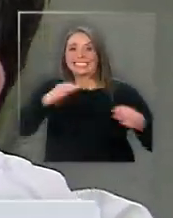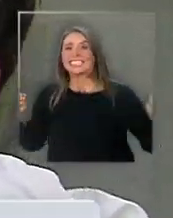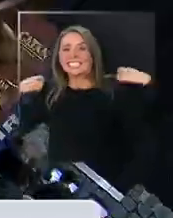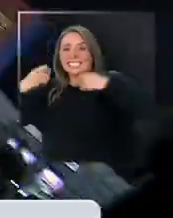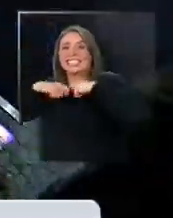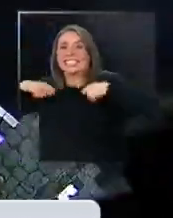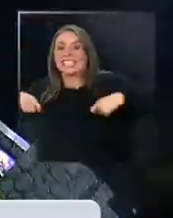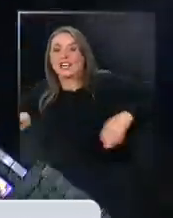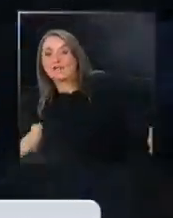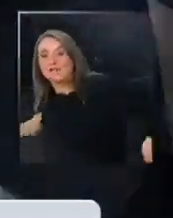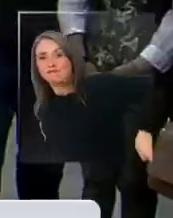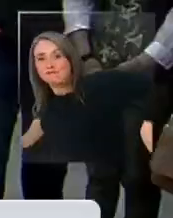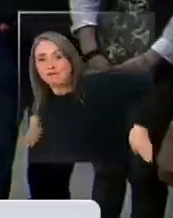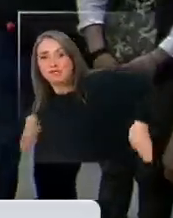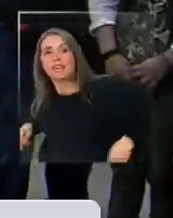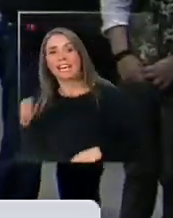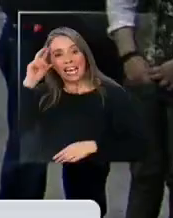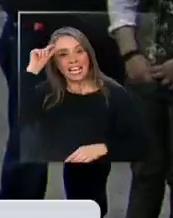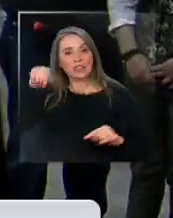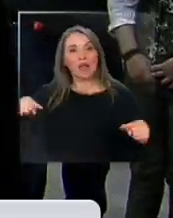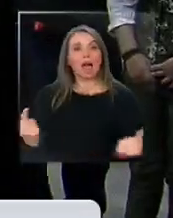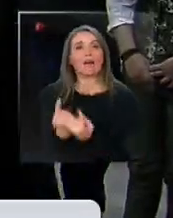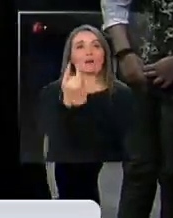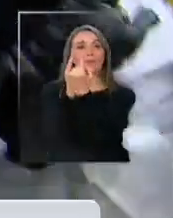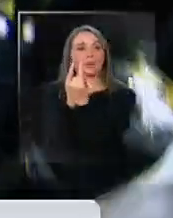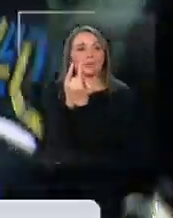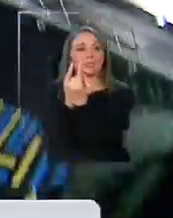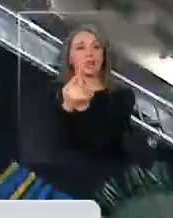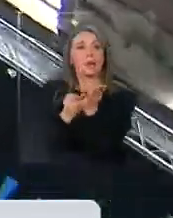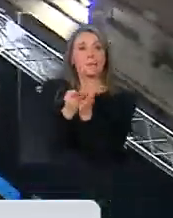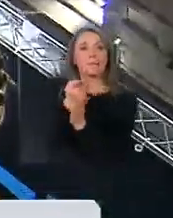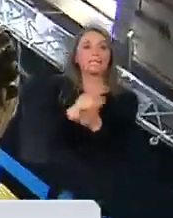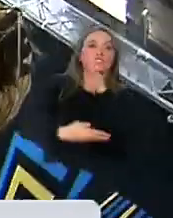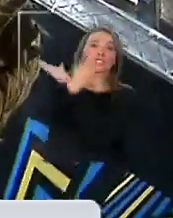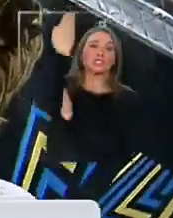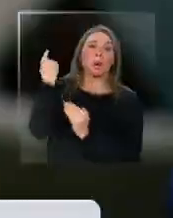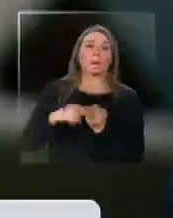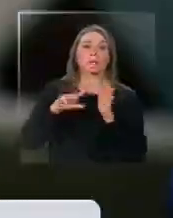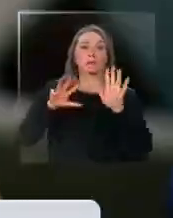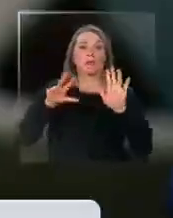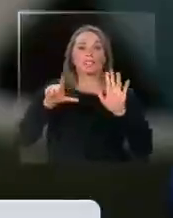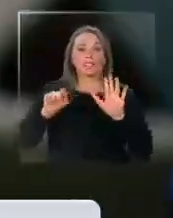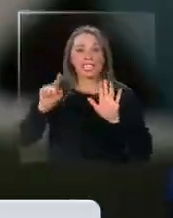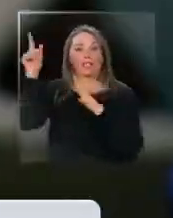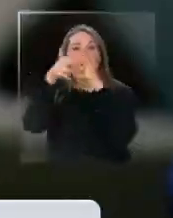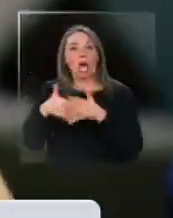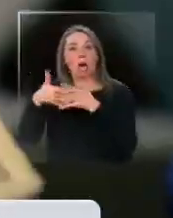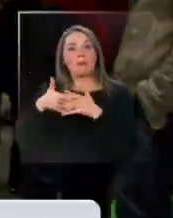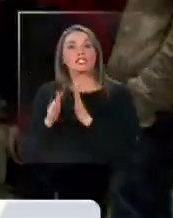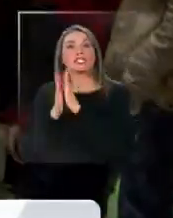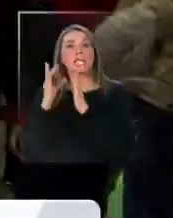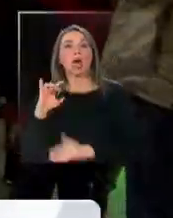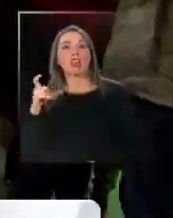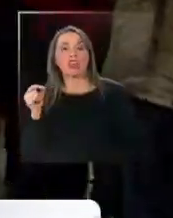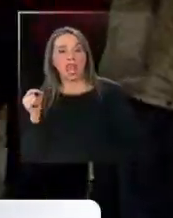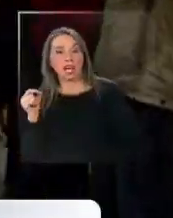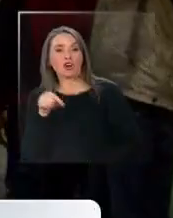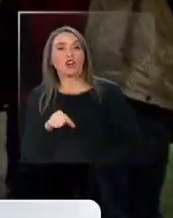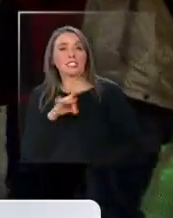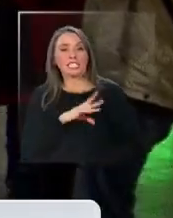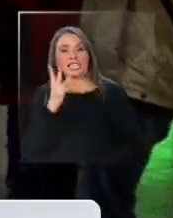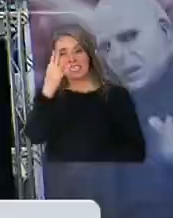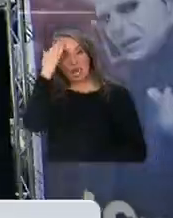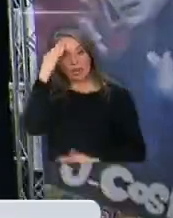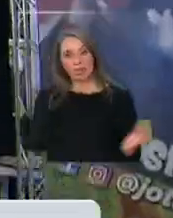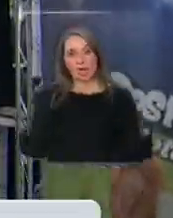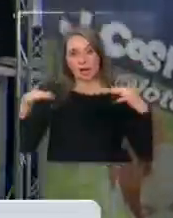la idea era ser parte de este encuentro que originalmente comenzó en 1970 en san diego uno que en chile espera reunir en tres días